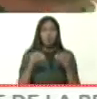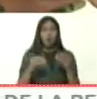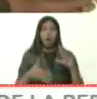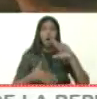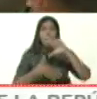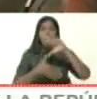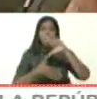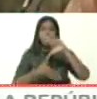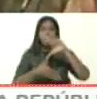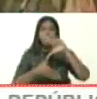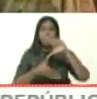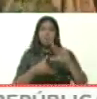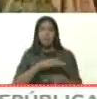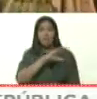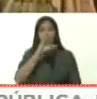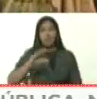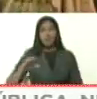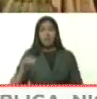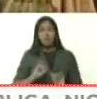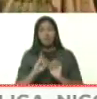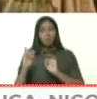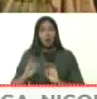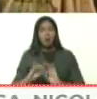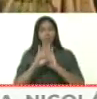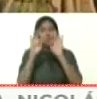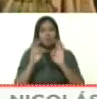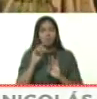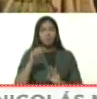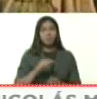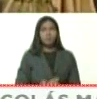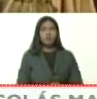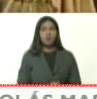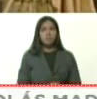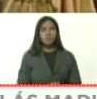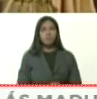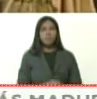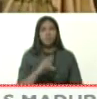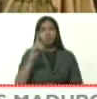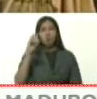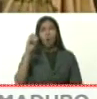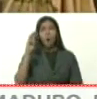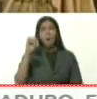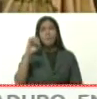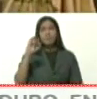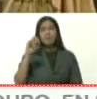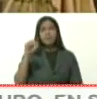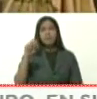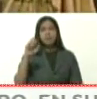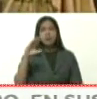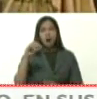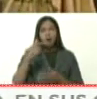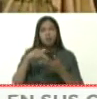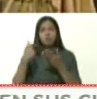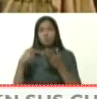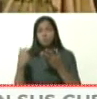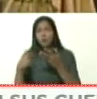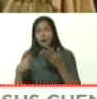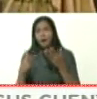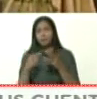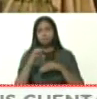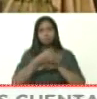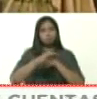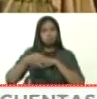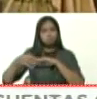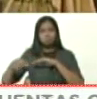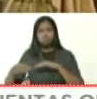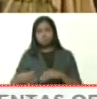América Latina y el Caribe. Igualmente nuestros hermanos de Dominica, Antigua y Barbuda, San Vicente y las